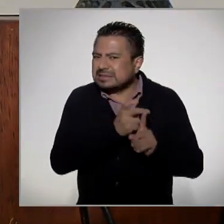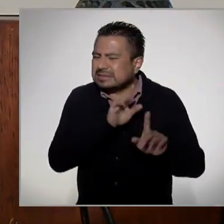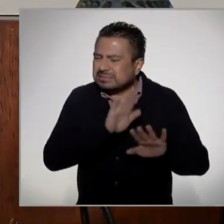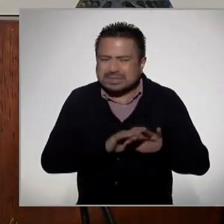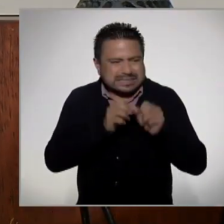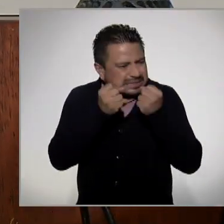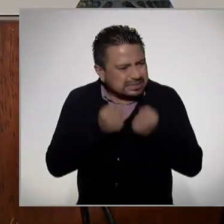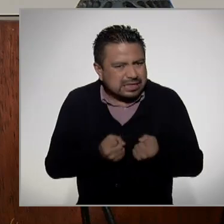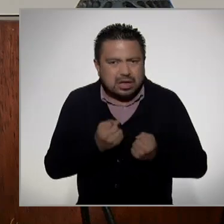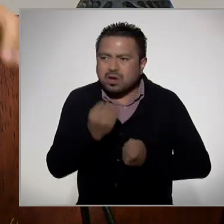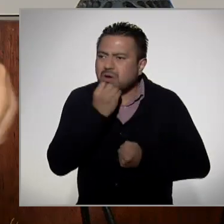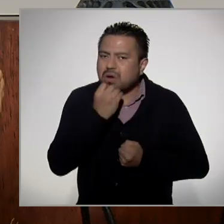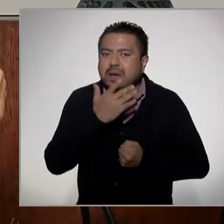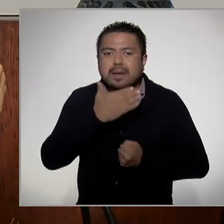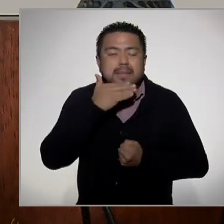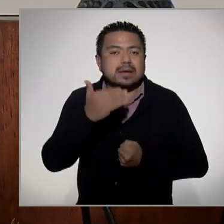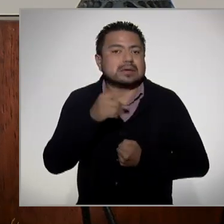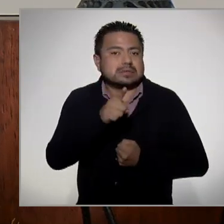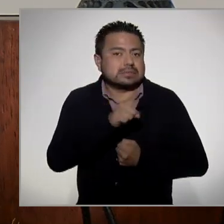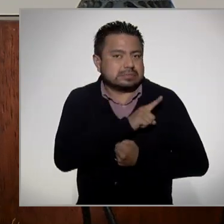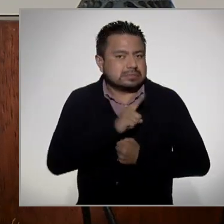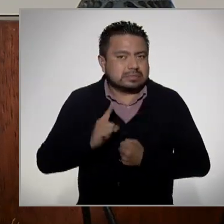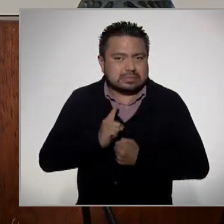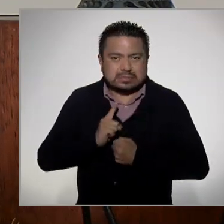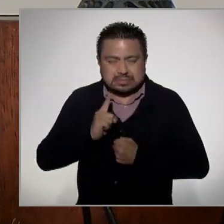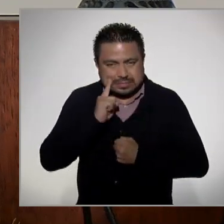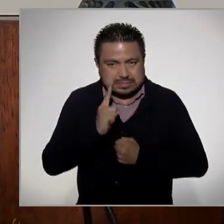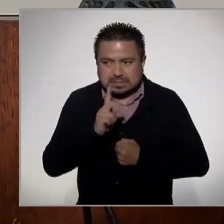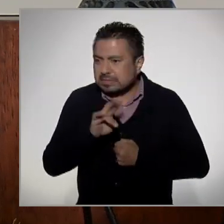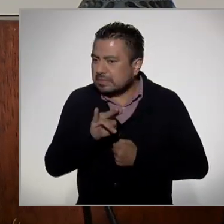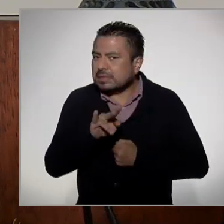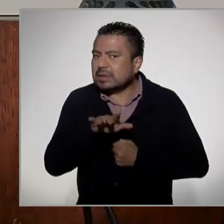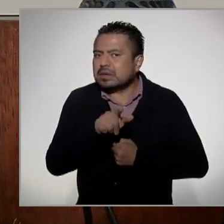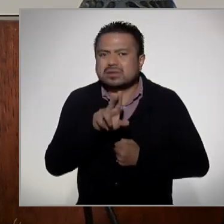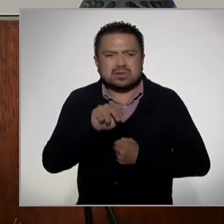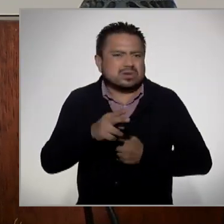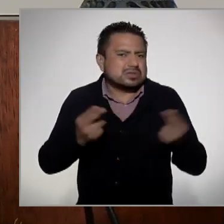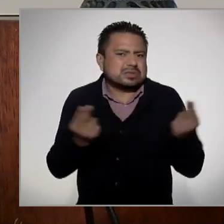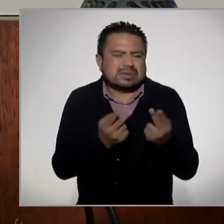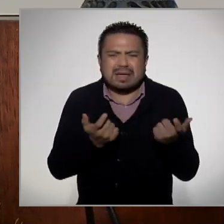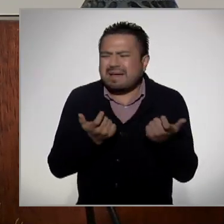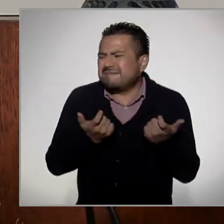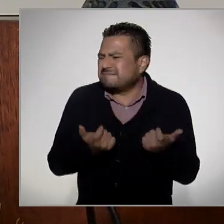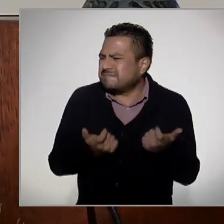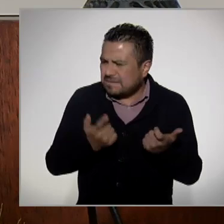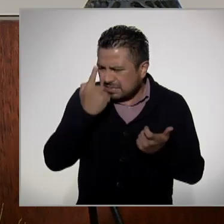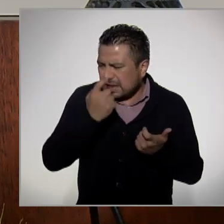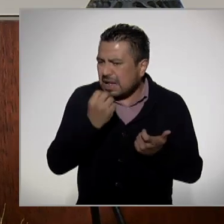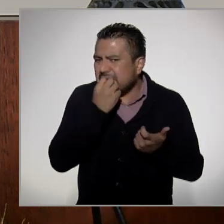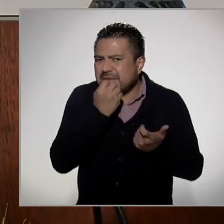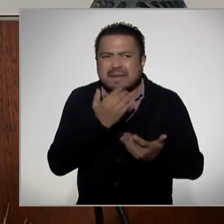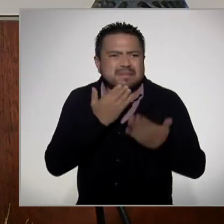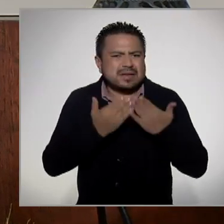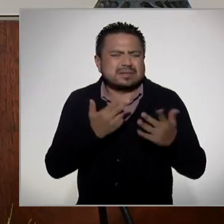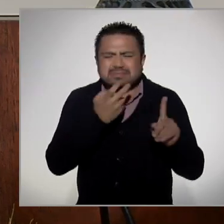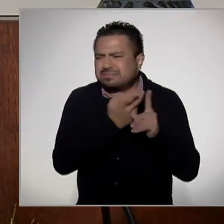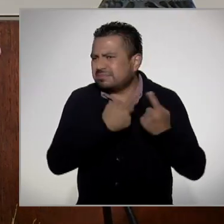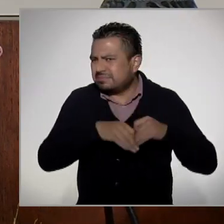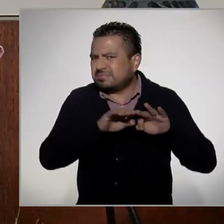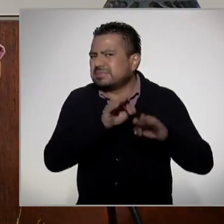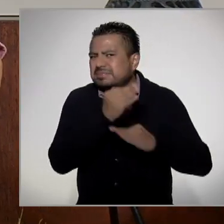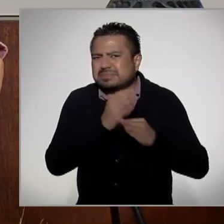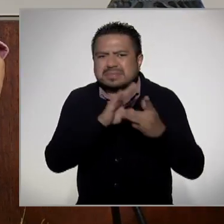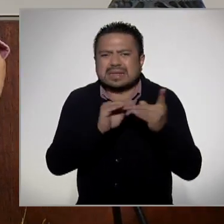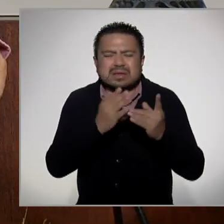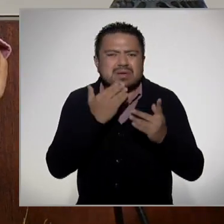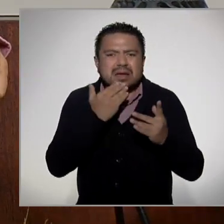asegurarte que esté comiendo bien y ojo volvemos a romper el mito no es necesario tener un dineral para comer bien eso es clave vamos a ver qué